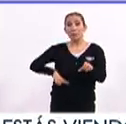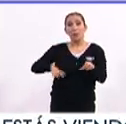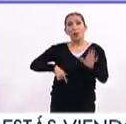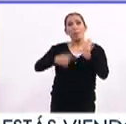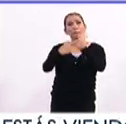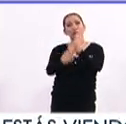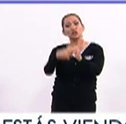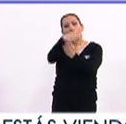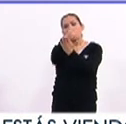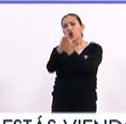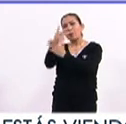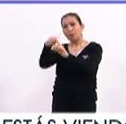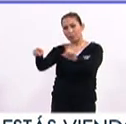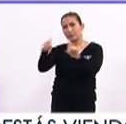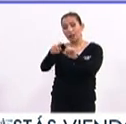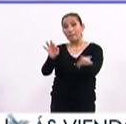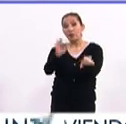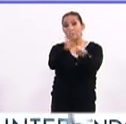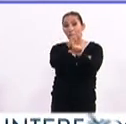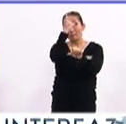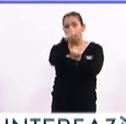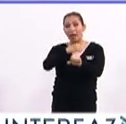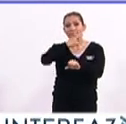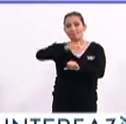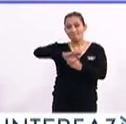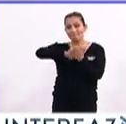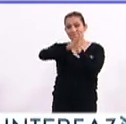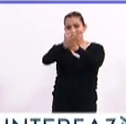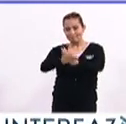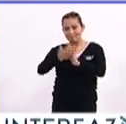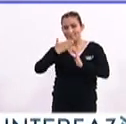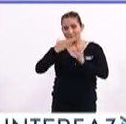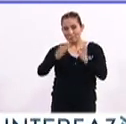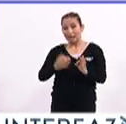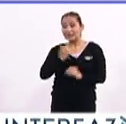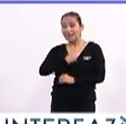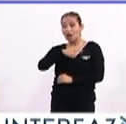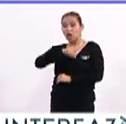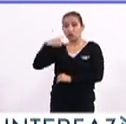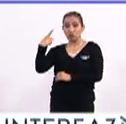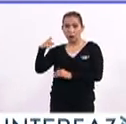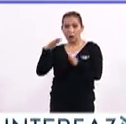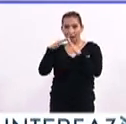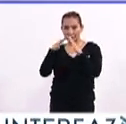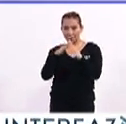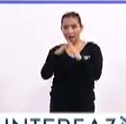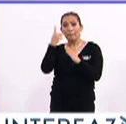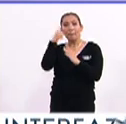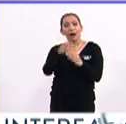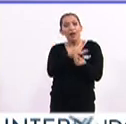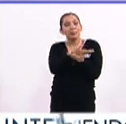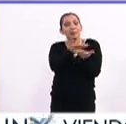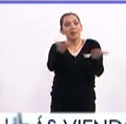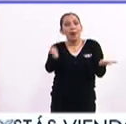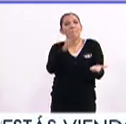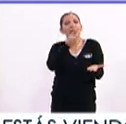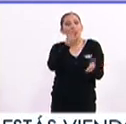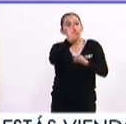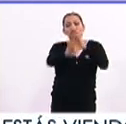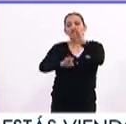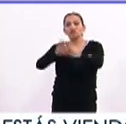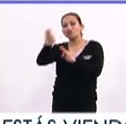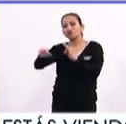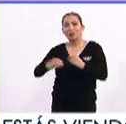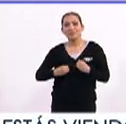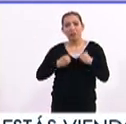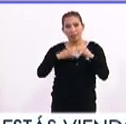capitalino presentó los programas Protección para el Envejecimiento Digno y Salud en tu Vivienda. Todo esto para brindar una mejor atención